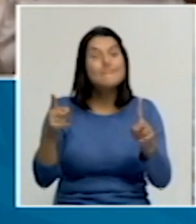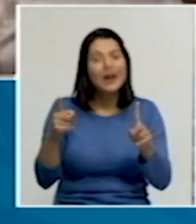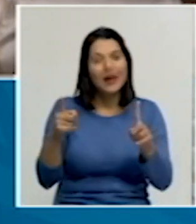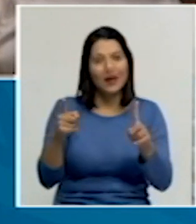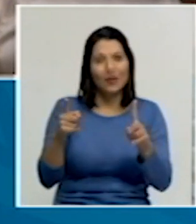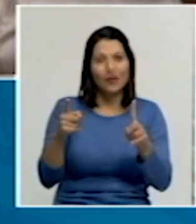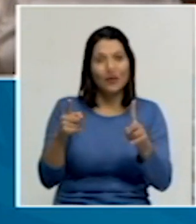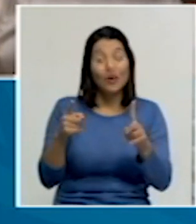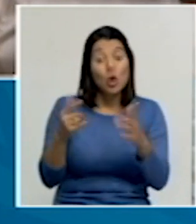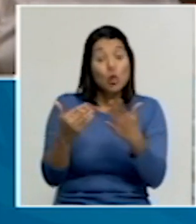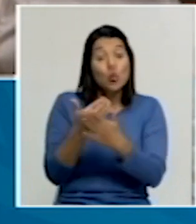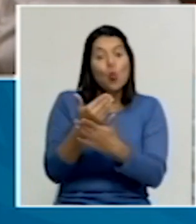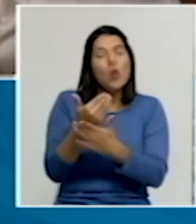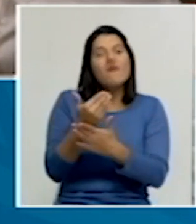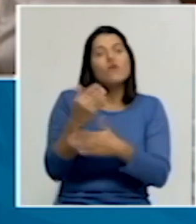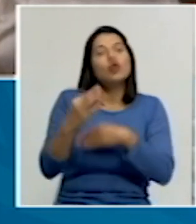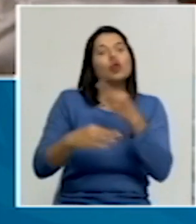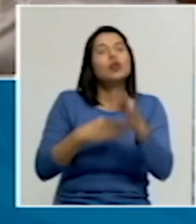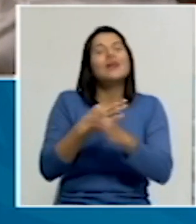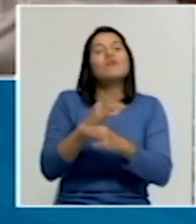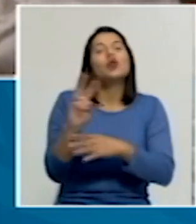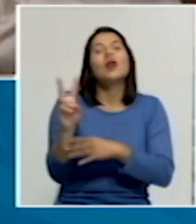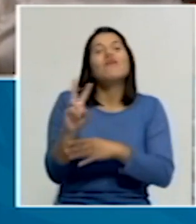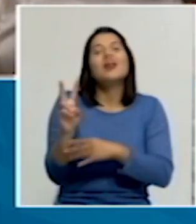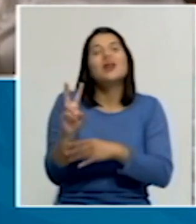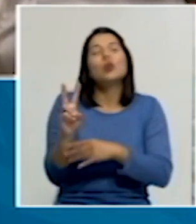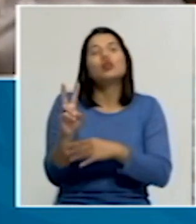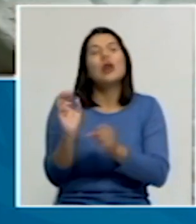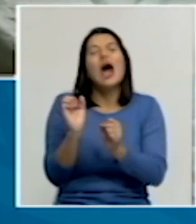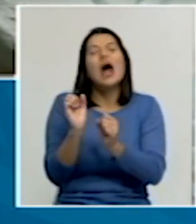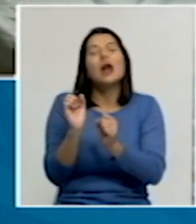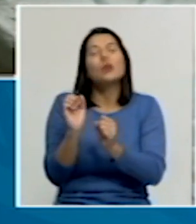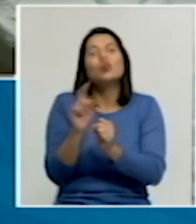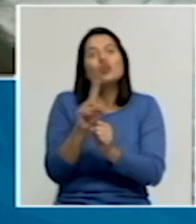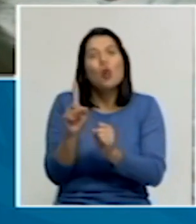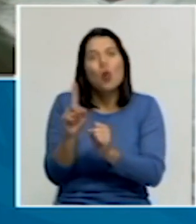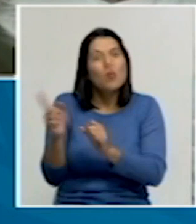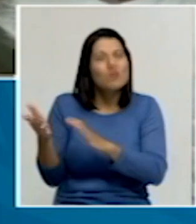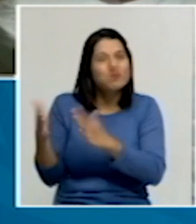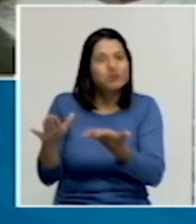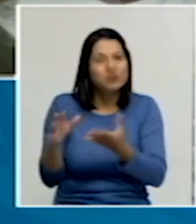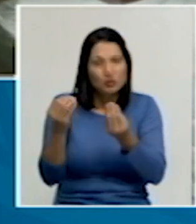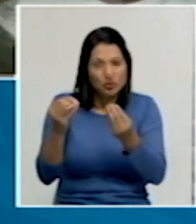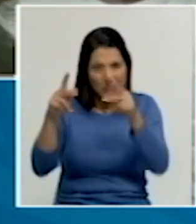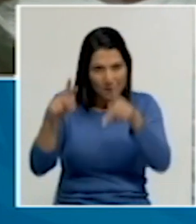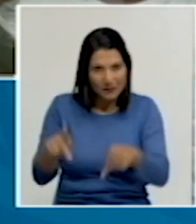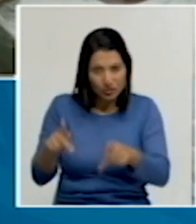biólogos evolutivos llaman como que es una evolución del virus. ¿Por qué? Porque